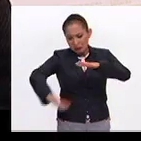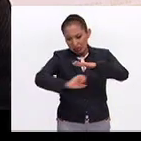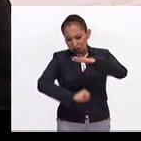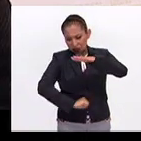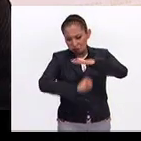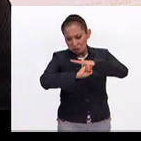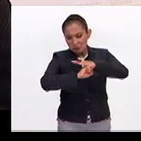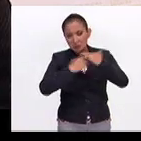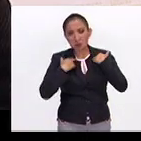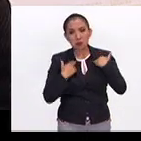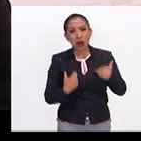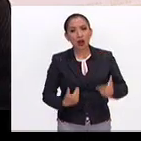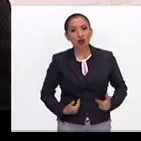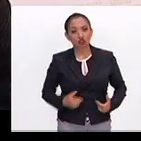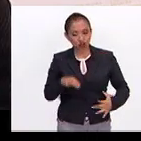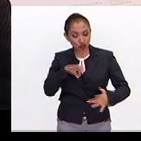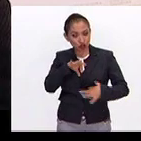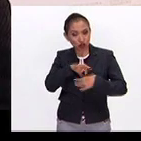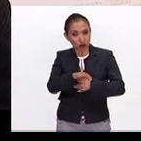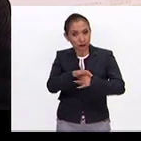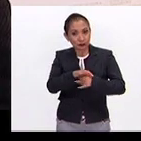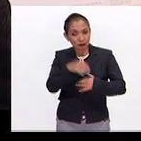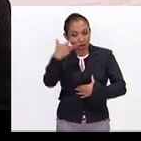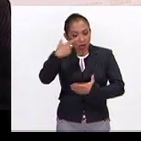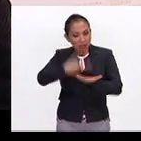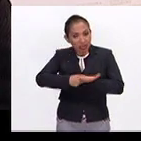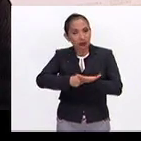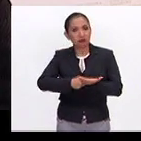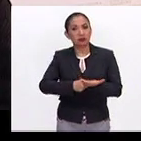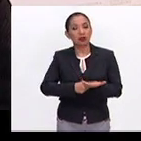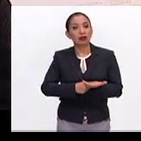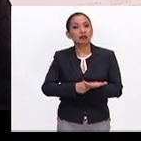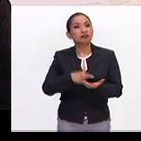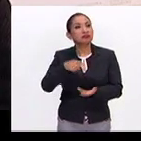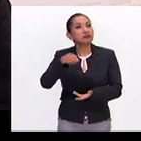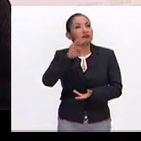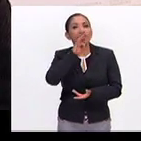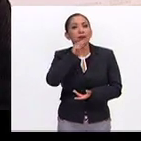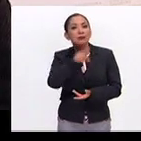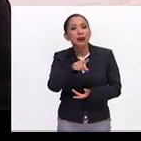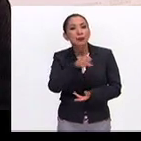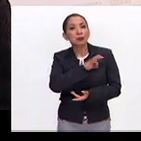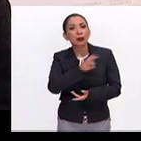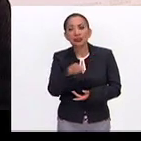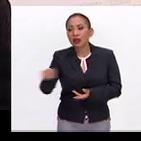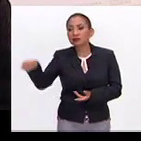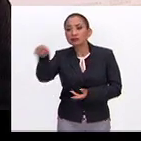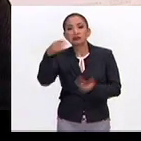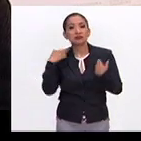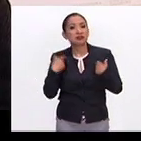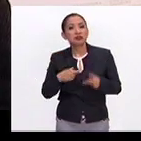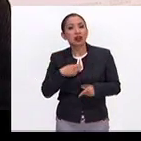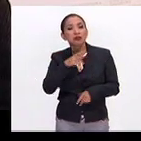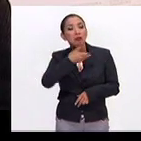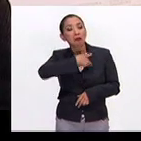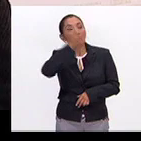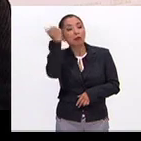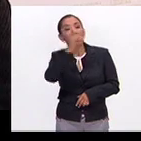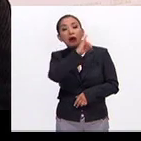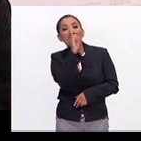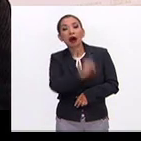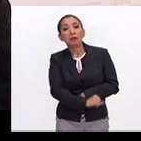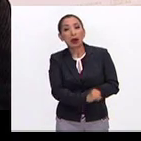Incluso puedes ser analfabeta, nunca haber recibido educación y aún así tener el corazón de un